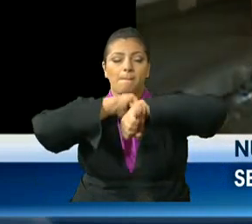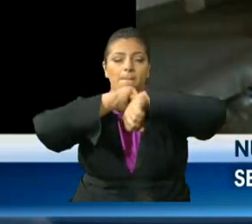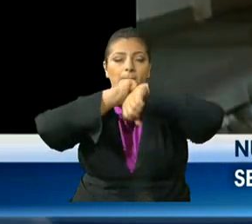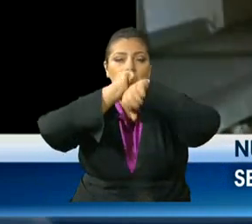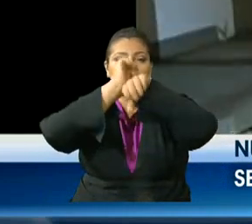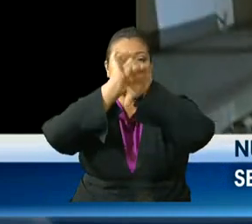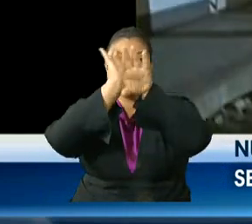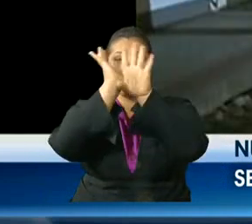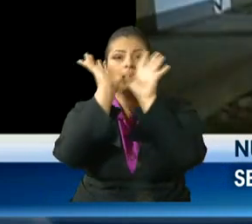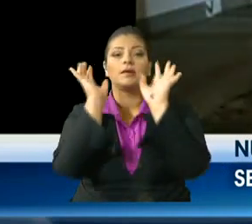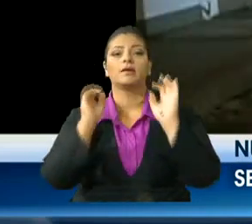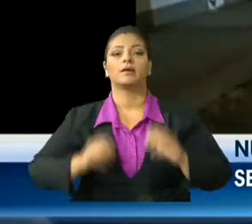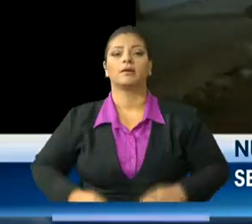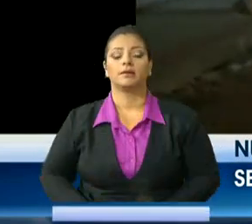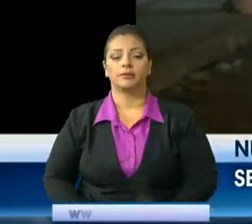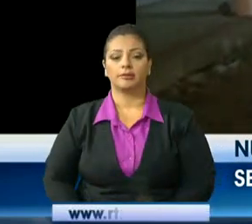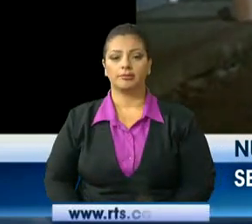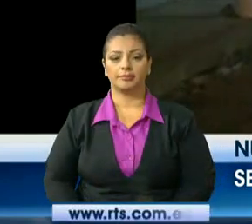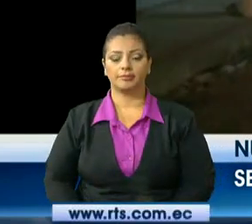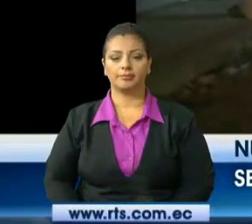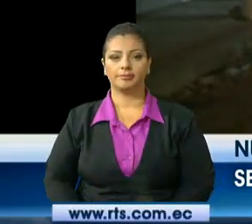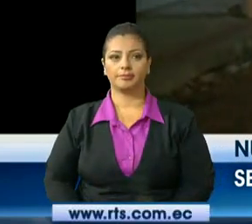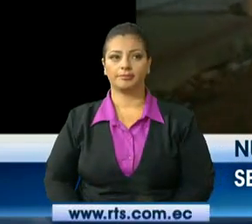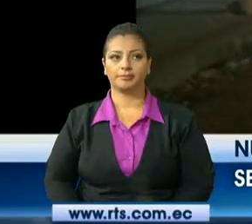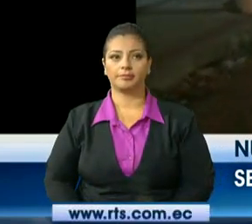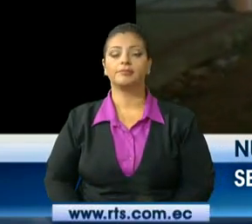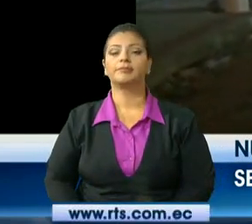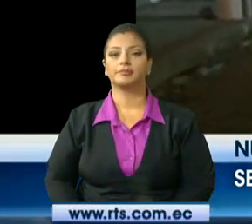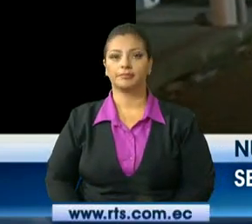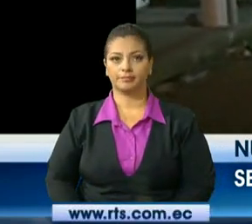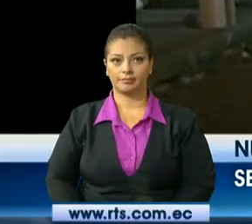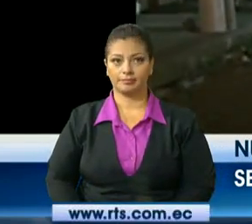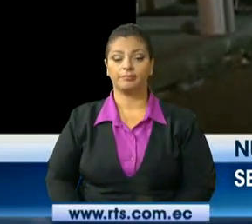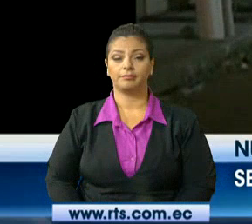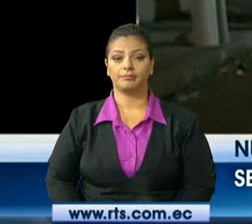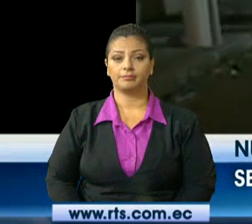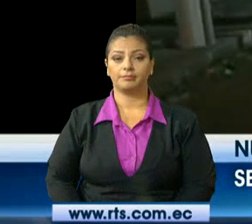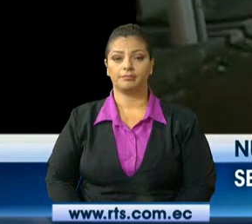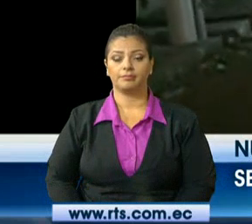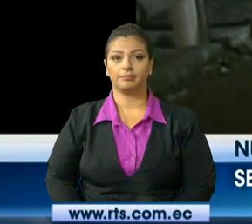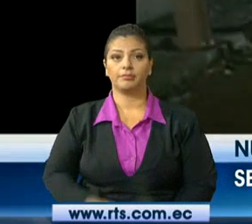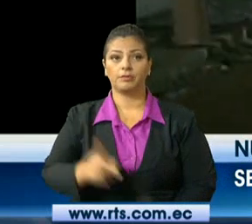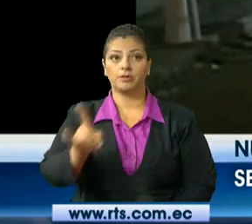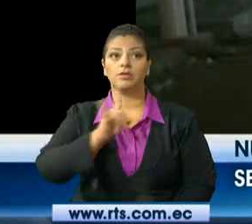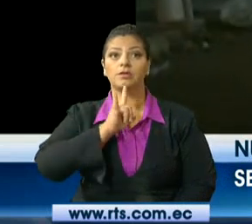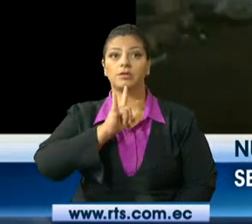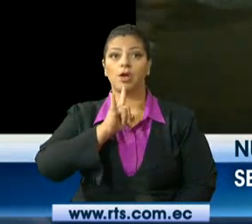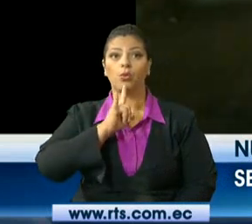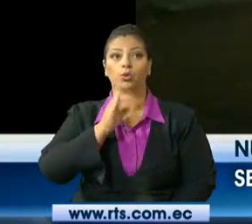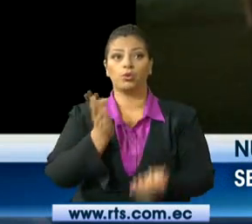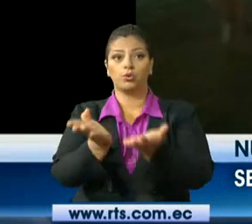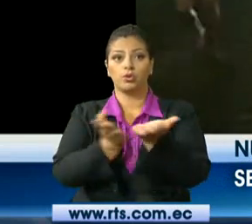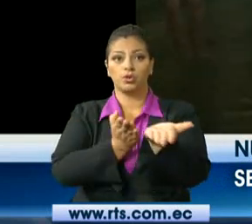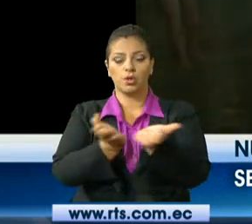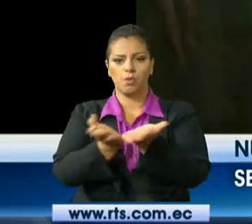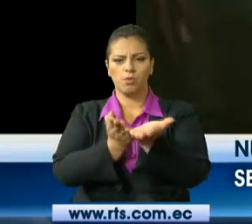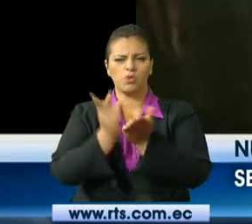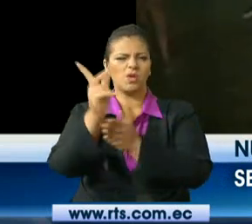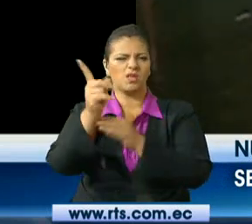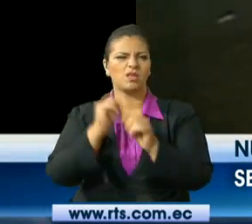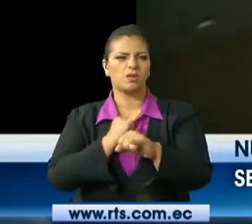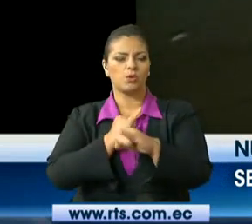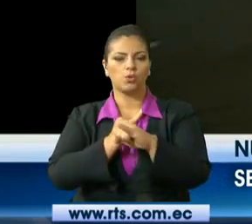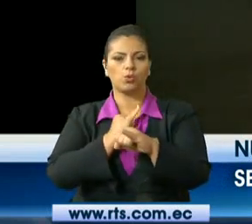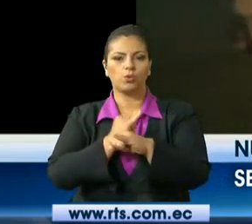3:40 de la madrugada, según el Servicio Geológico de los Estados Unidos. El epicentro